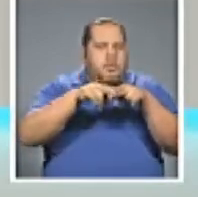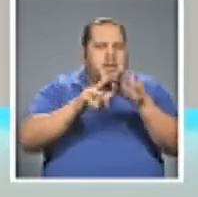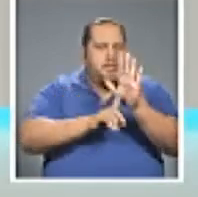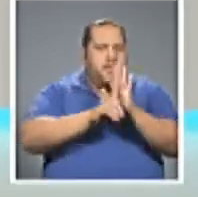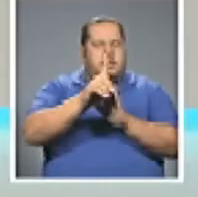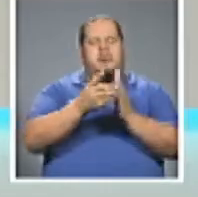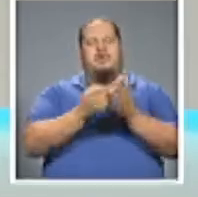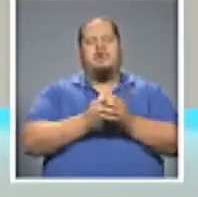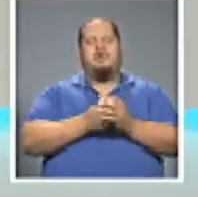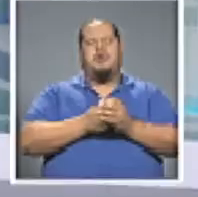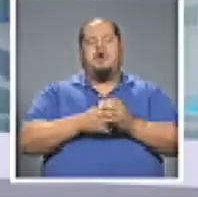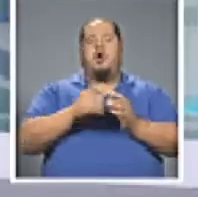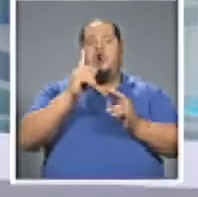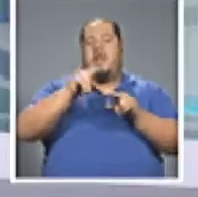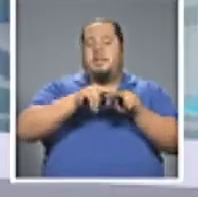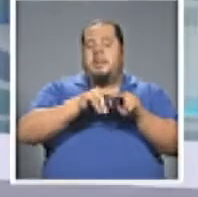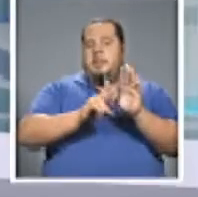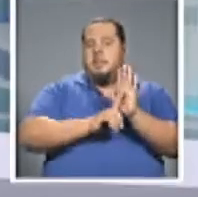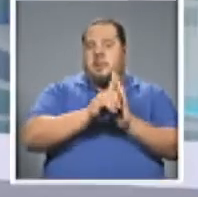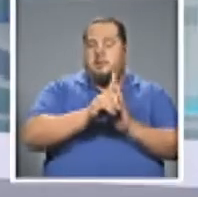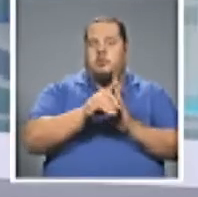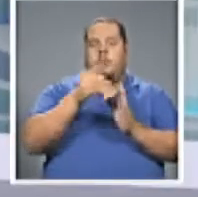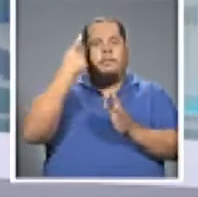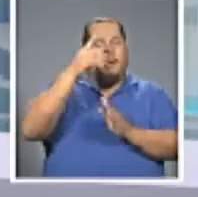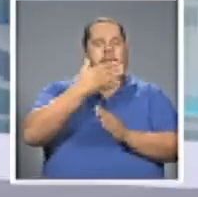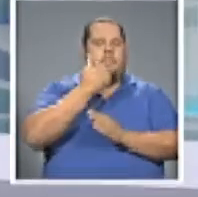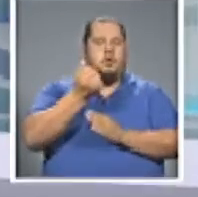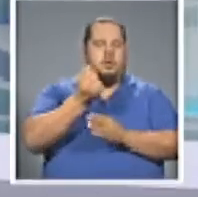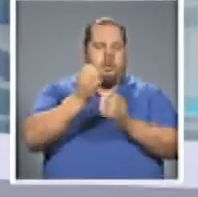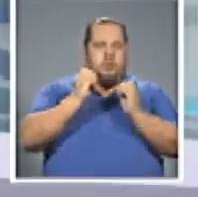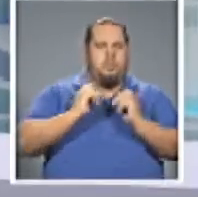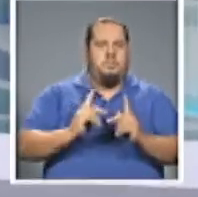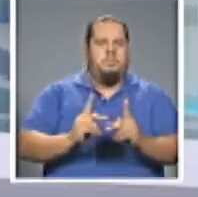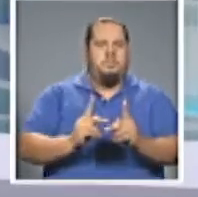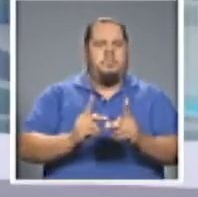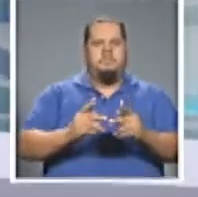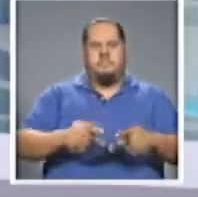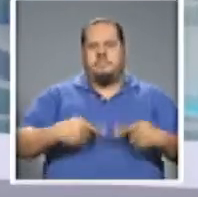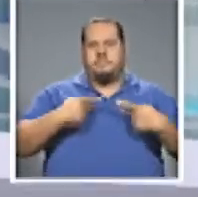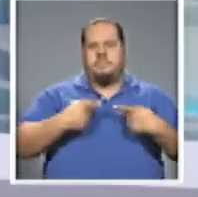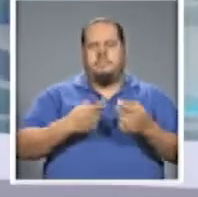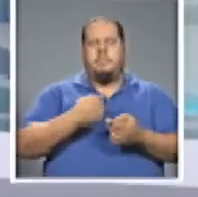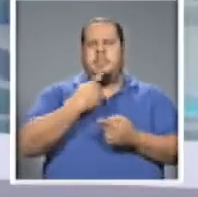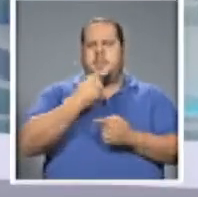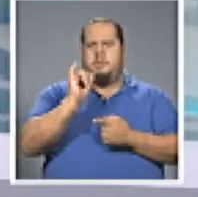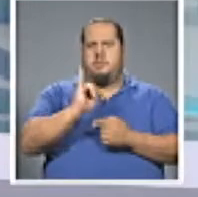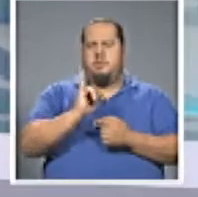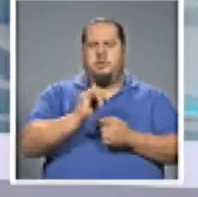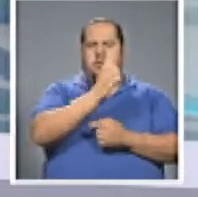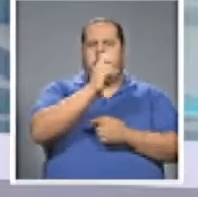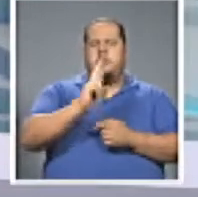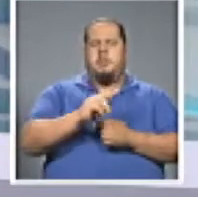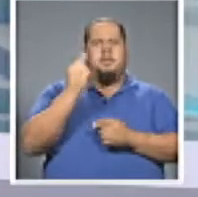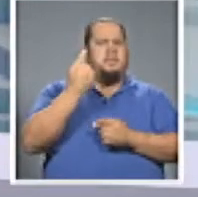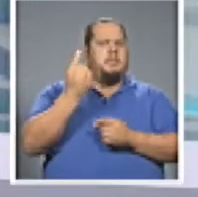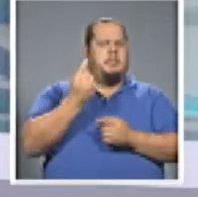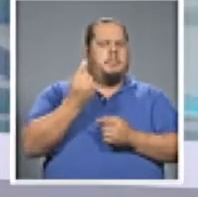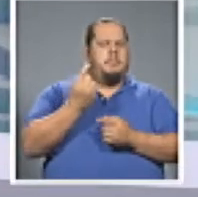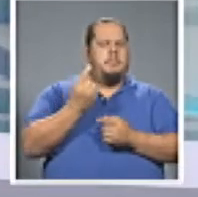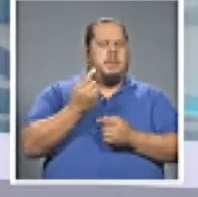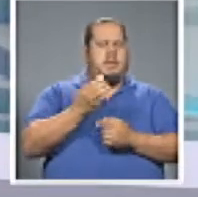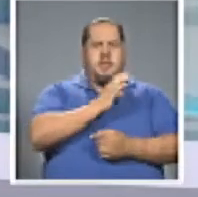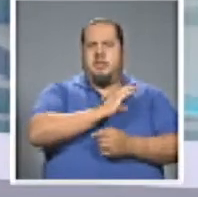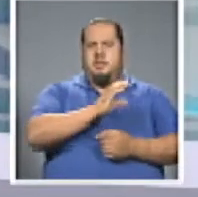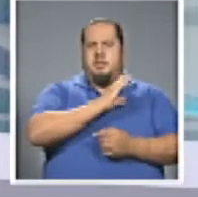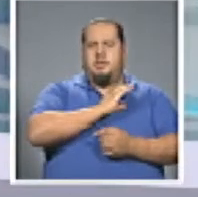mejores oportunidades y mejores condiciones de vida. Dicho eso, Costa Rica siempre se ha caracterizado en el